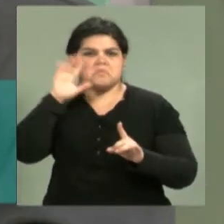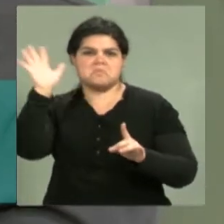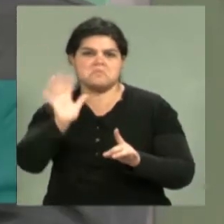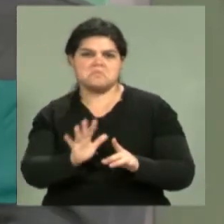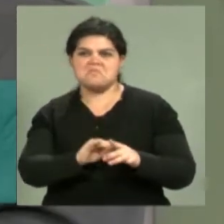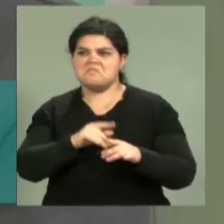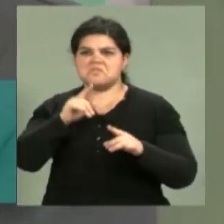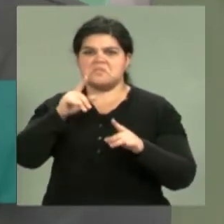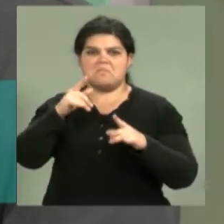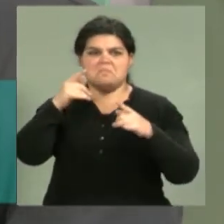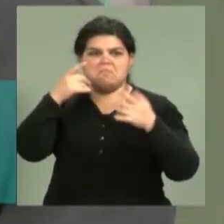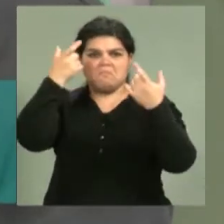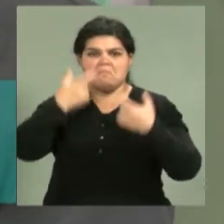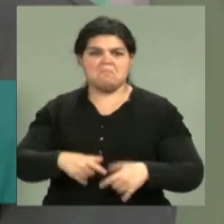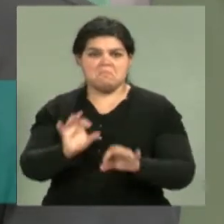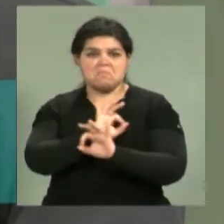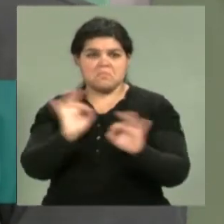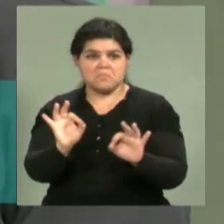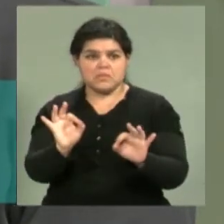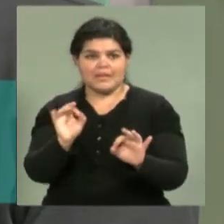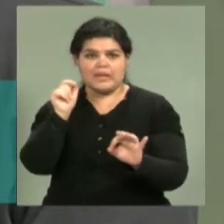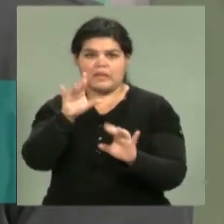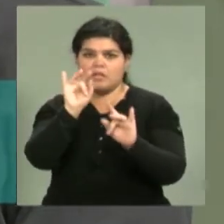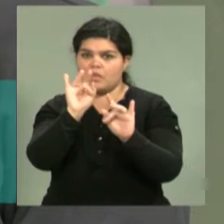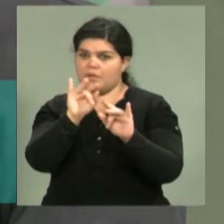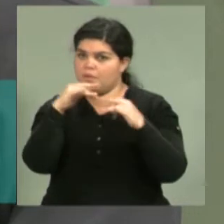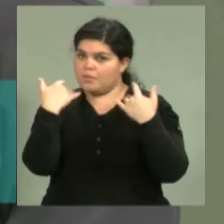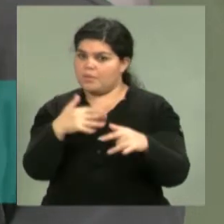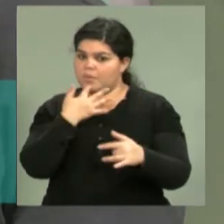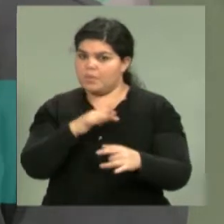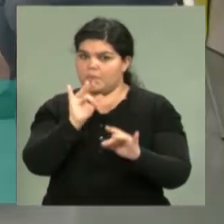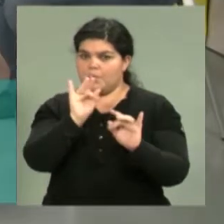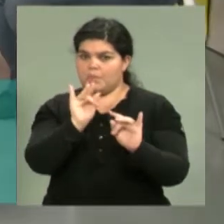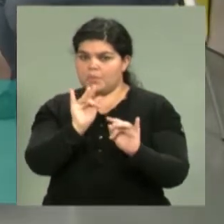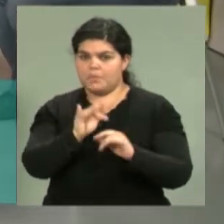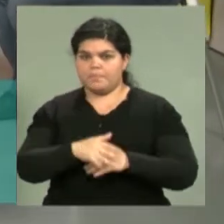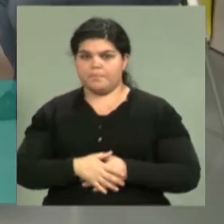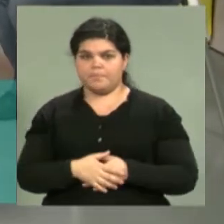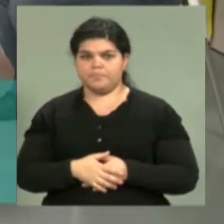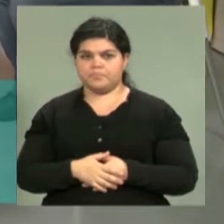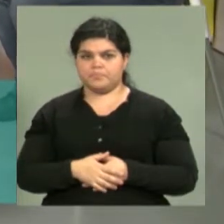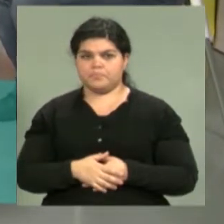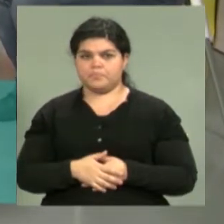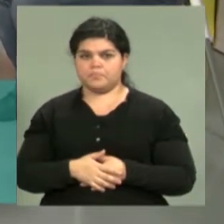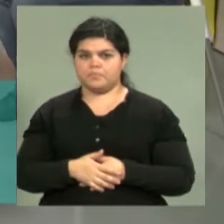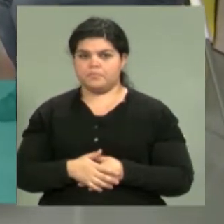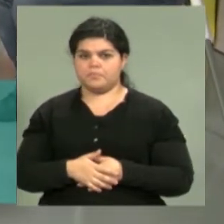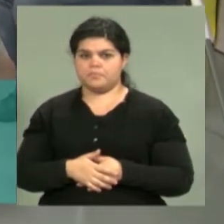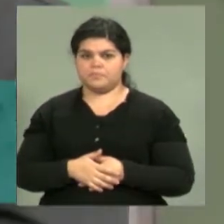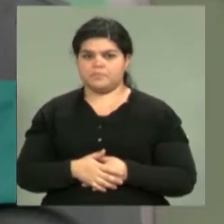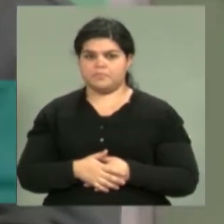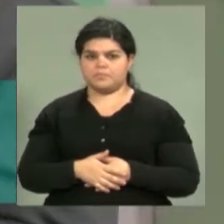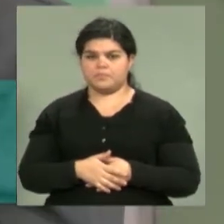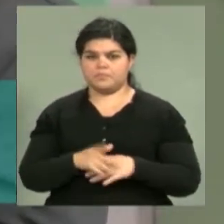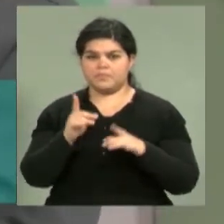desencarnado, sin materialidad, ahí la cosa se vuelve complicada y